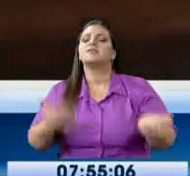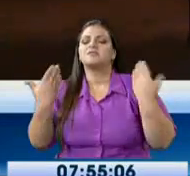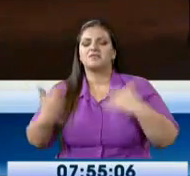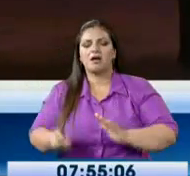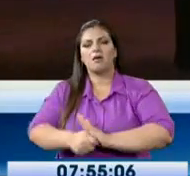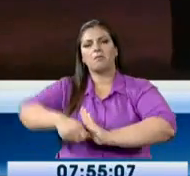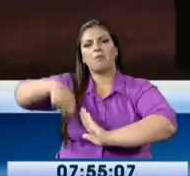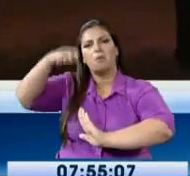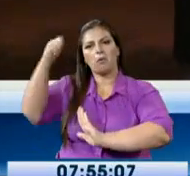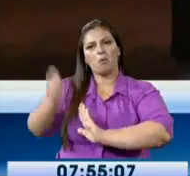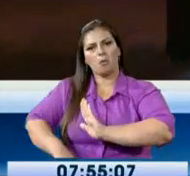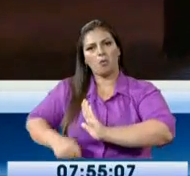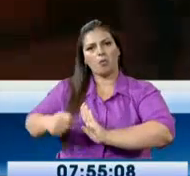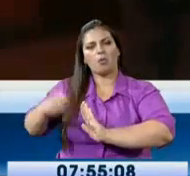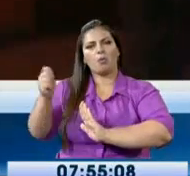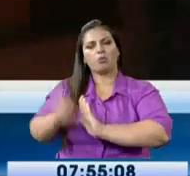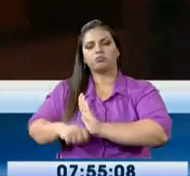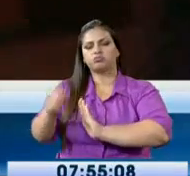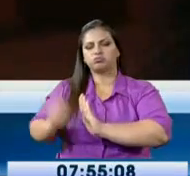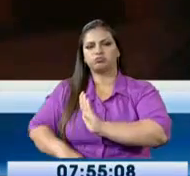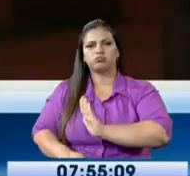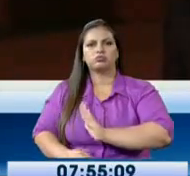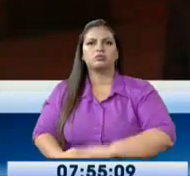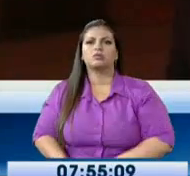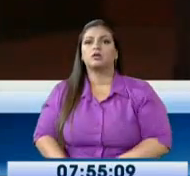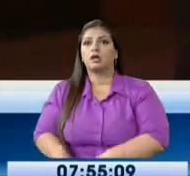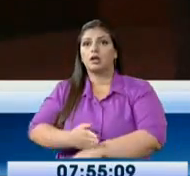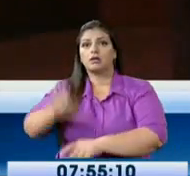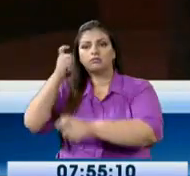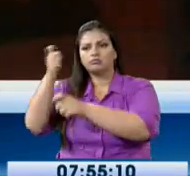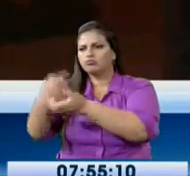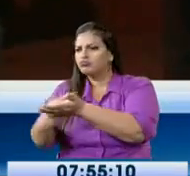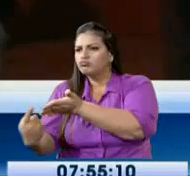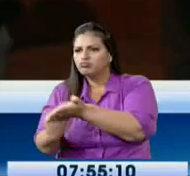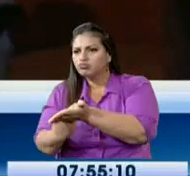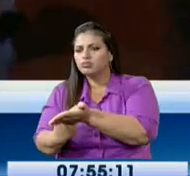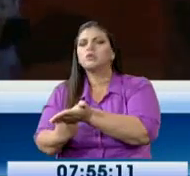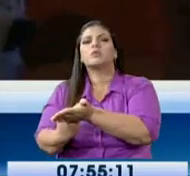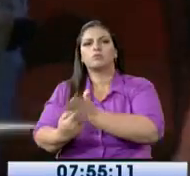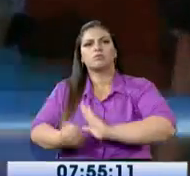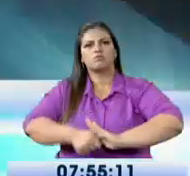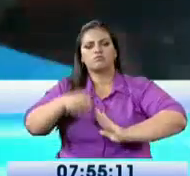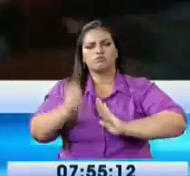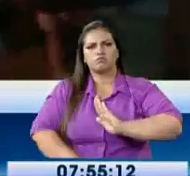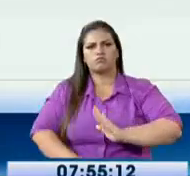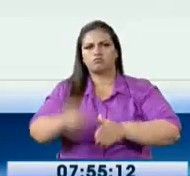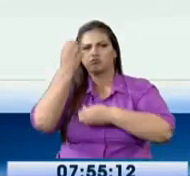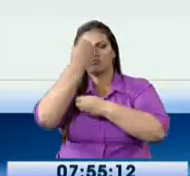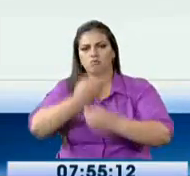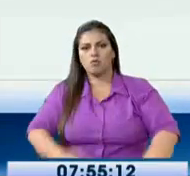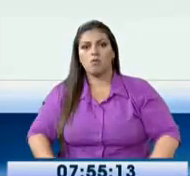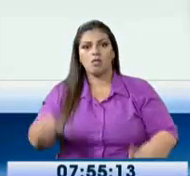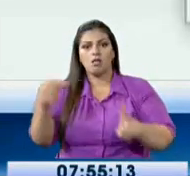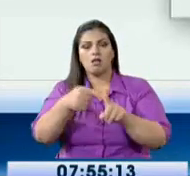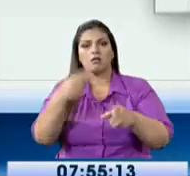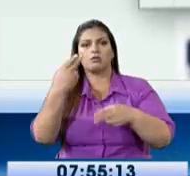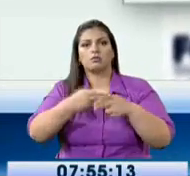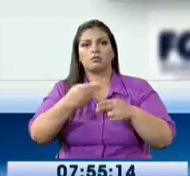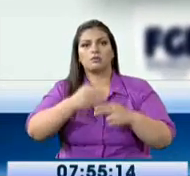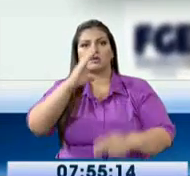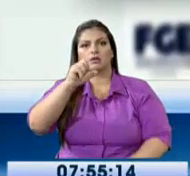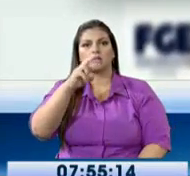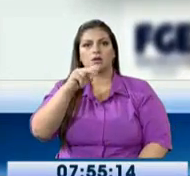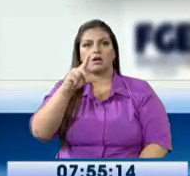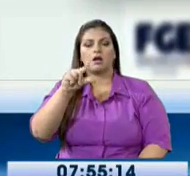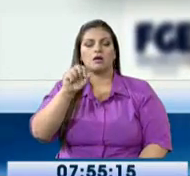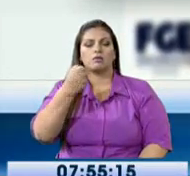sentencia publicada por la Fiscalía, en la que Carlos C. fue responsabilizado de la muerte del turista,